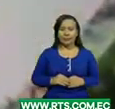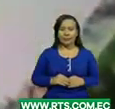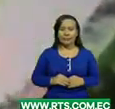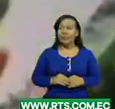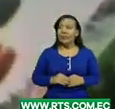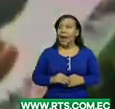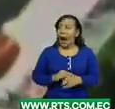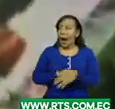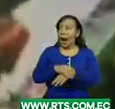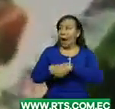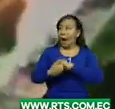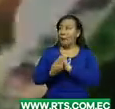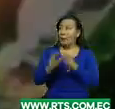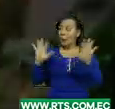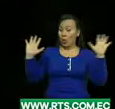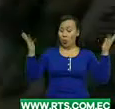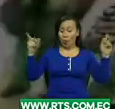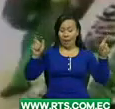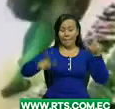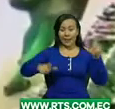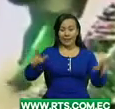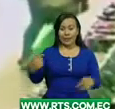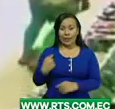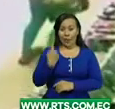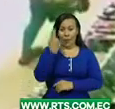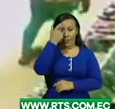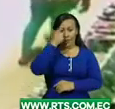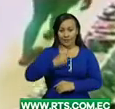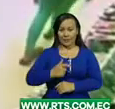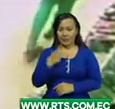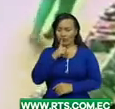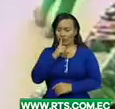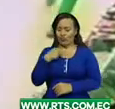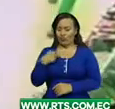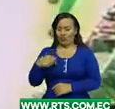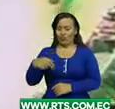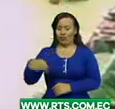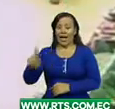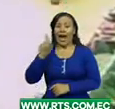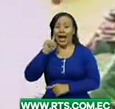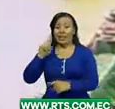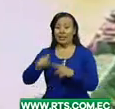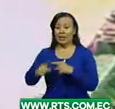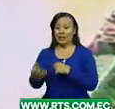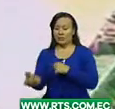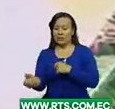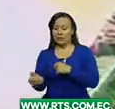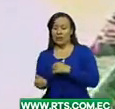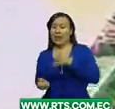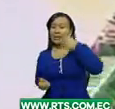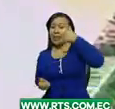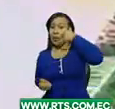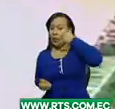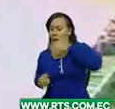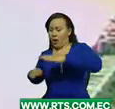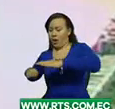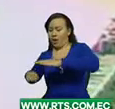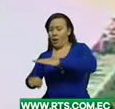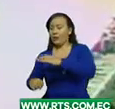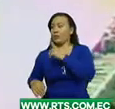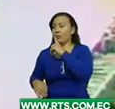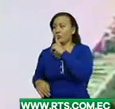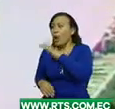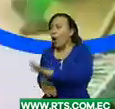Y aprovechando que no había nadie, una de ellas avanzó hasta la caja para llevarse el celular que estaba en el mostrador.